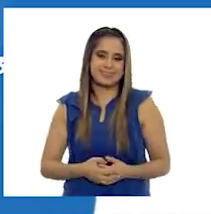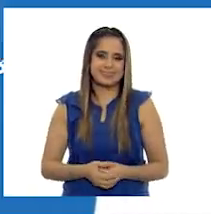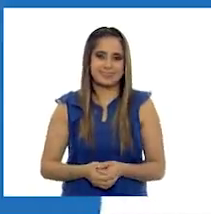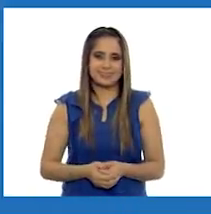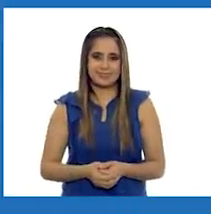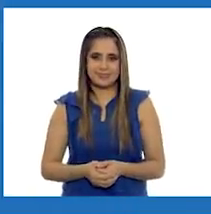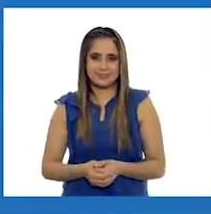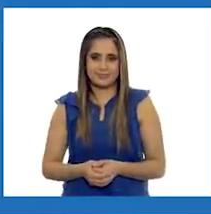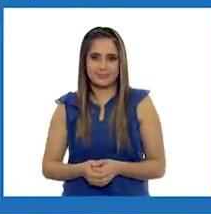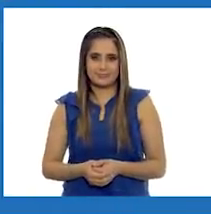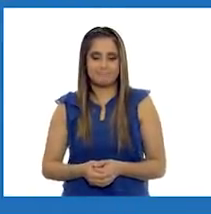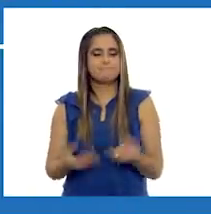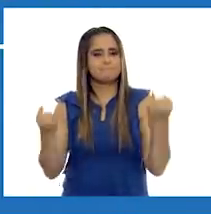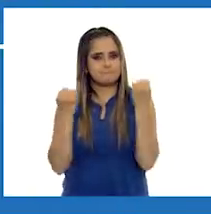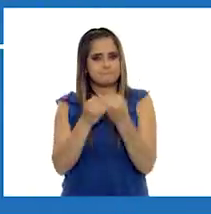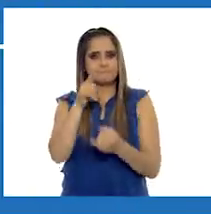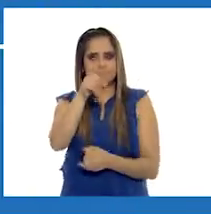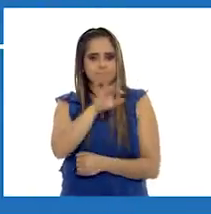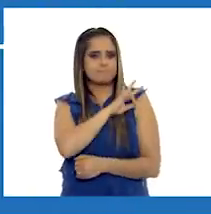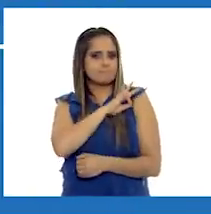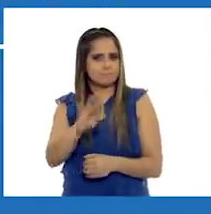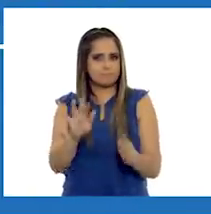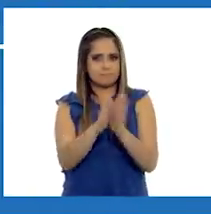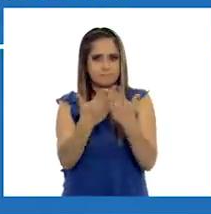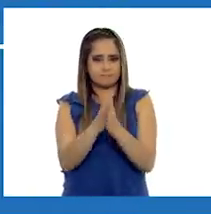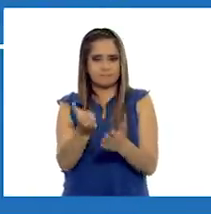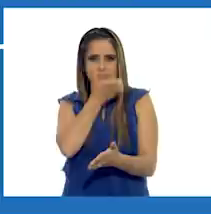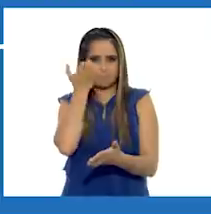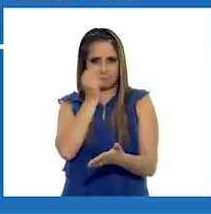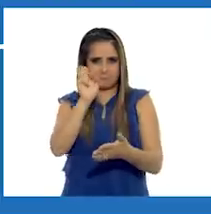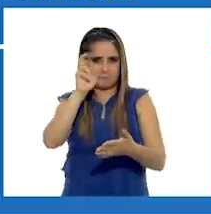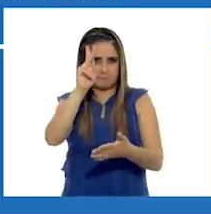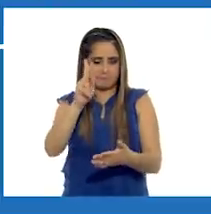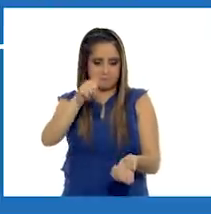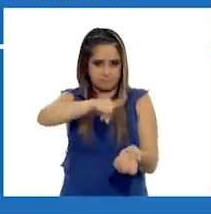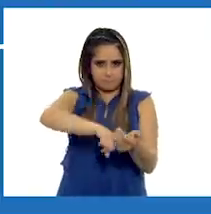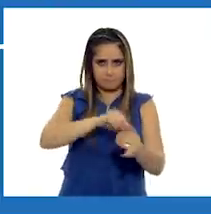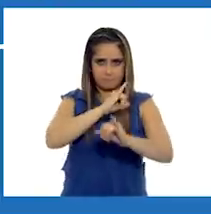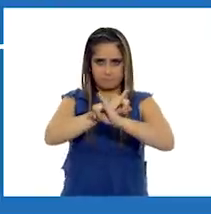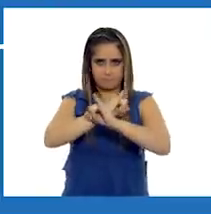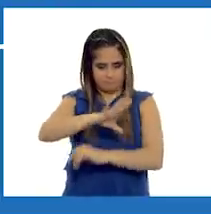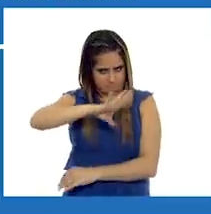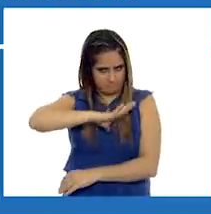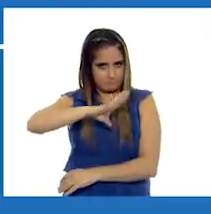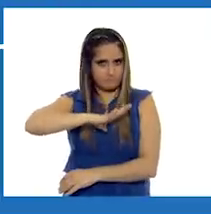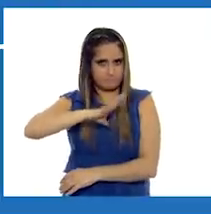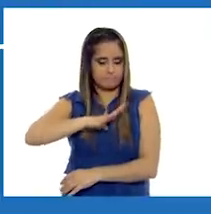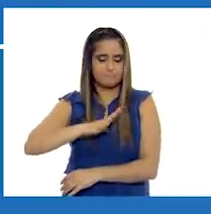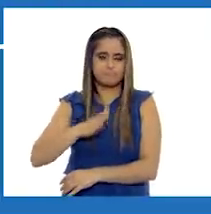líneas. También puedes encontrar los libros de texto en la página